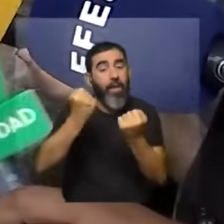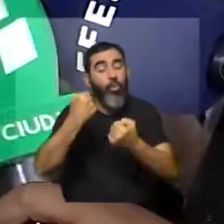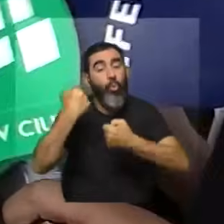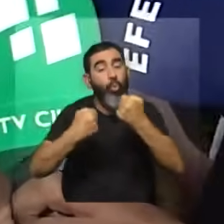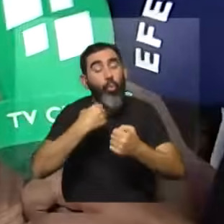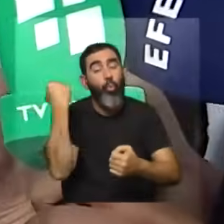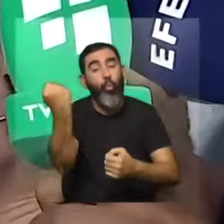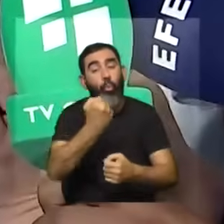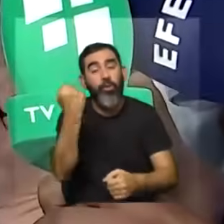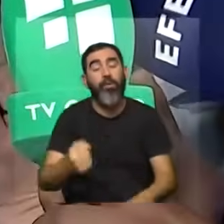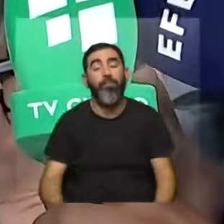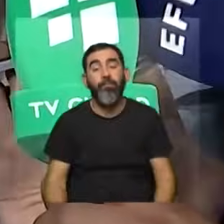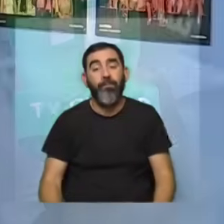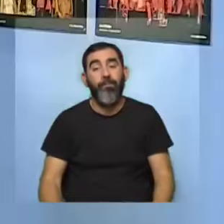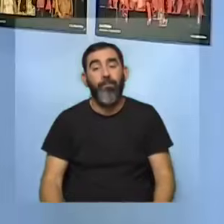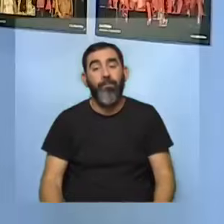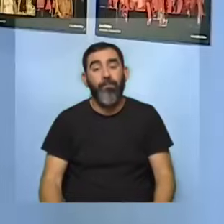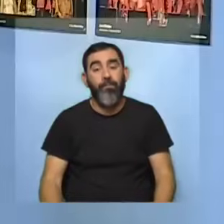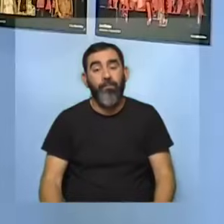importante.